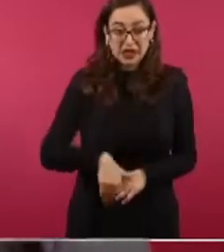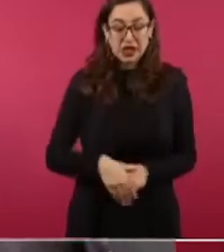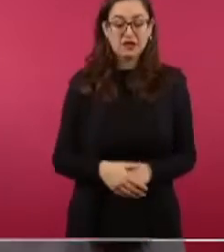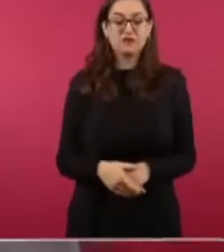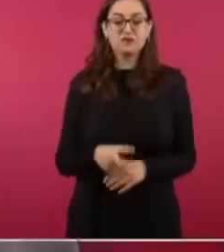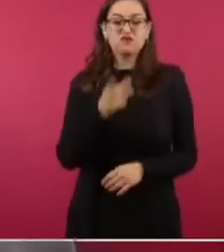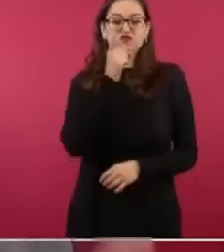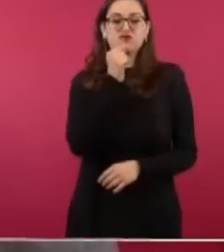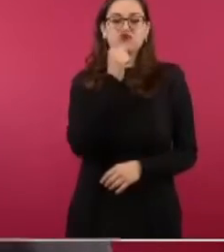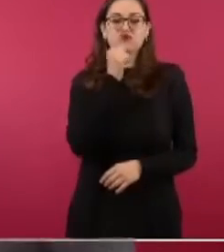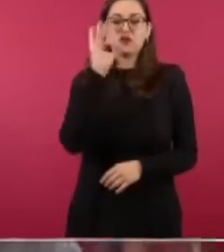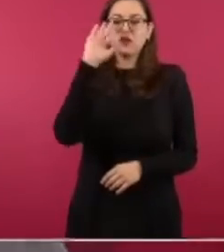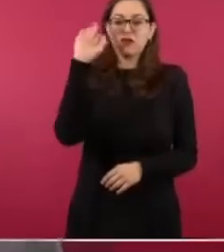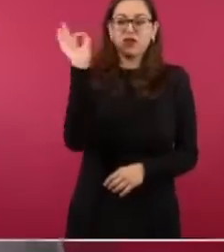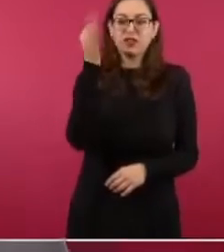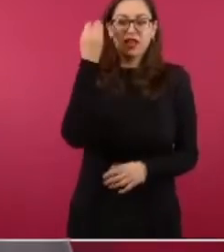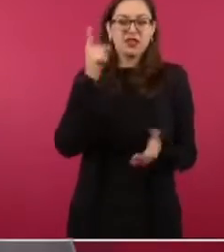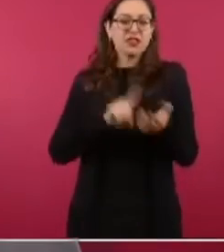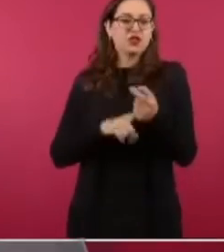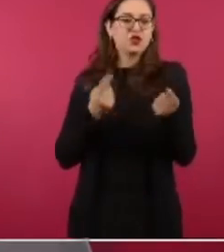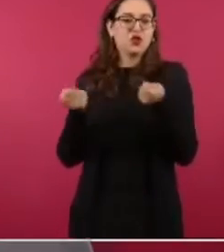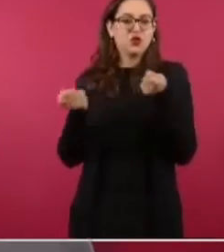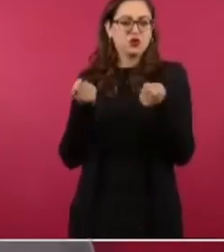estaba manejada por García Luna